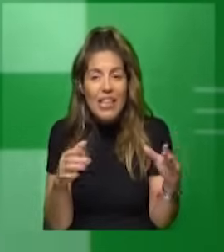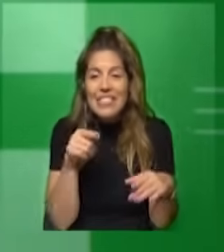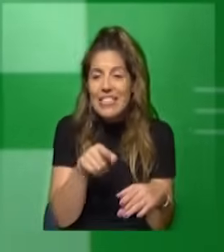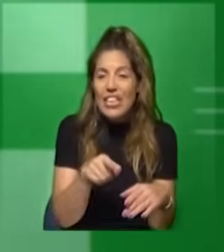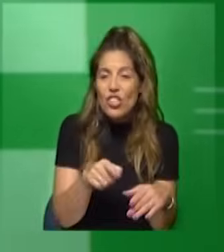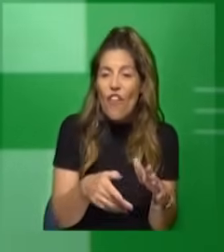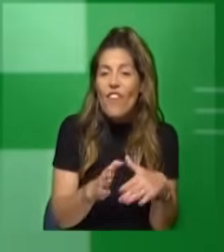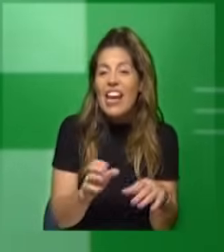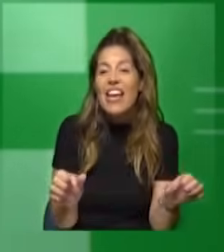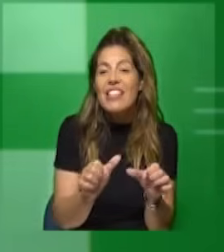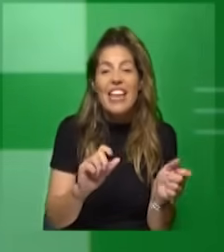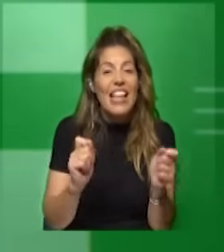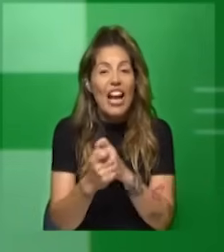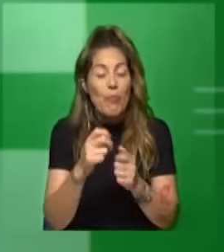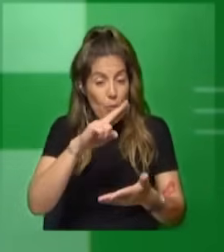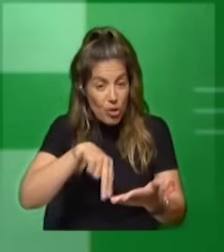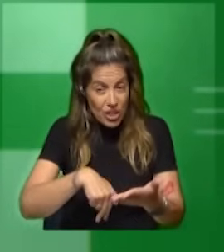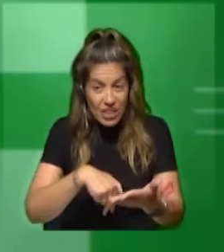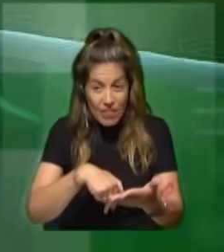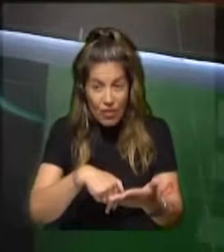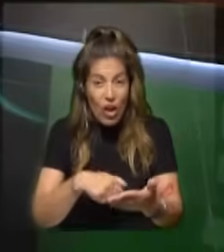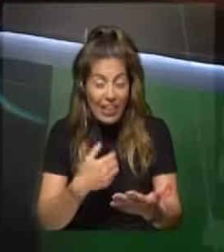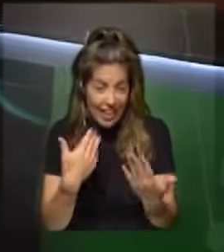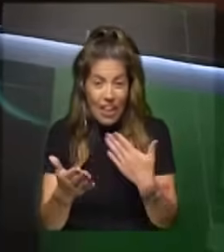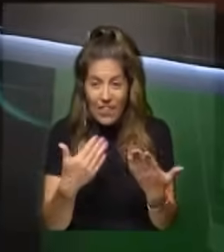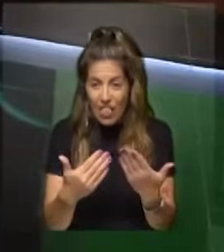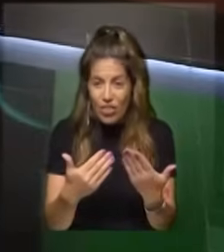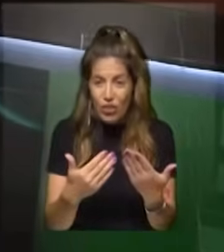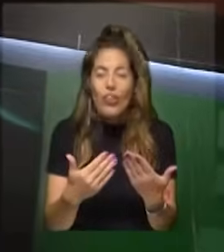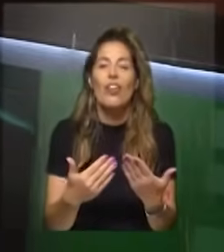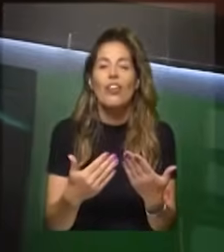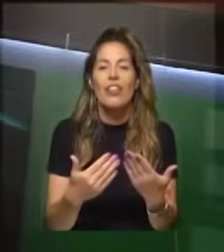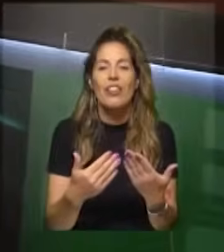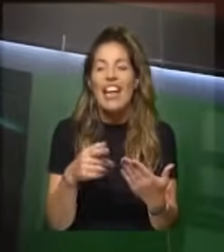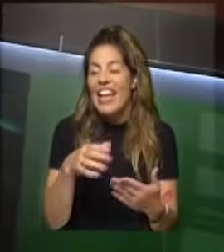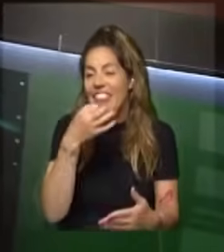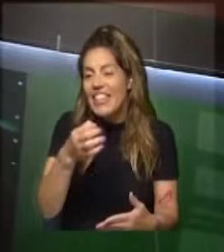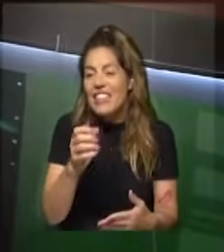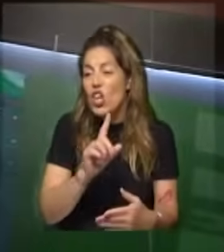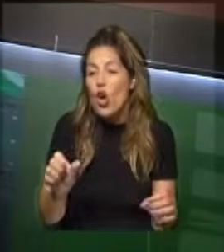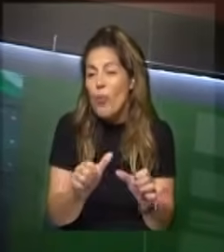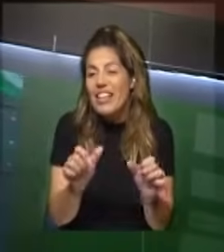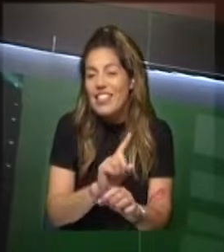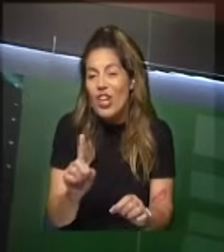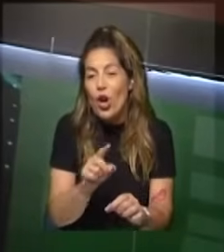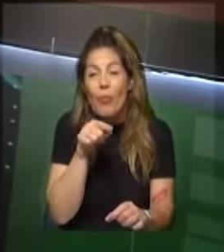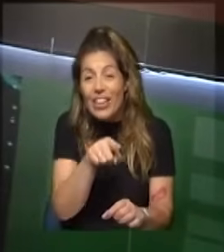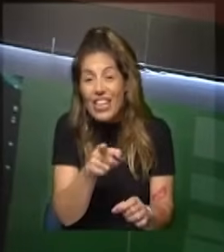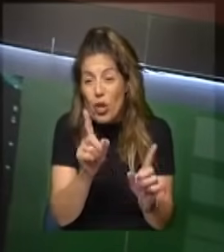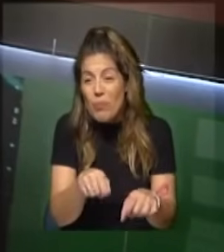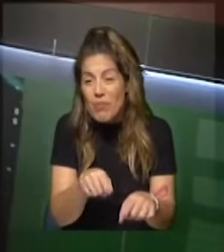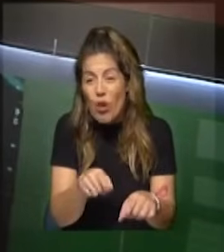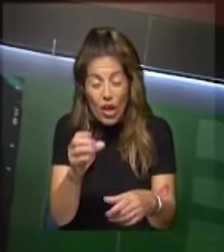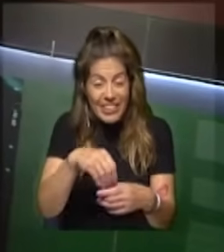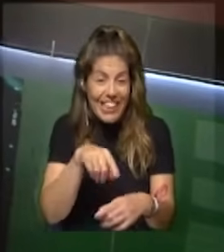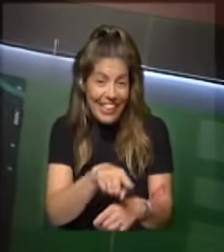si van a hacer el cambio este impositivo que están hablando. Y él dice, mirá, no lo van a hacer porque ellos mismos son parte